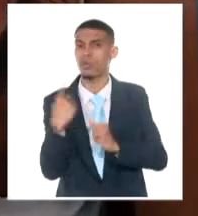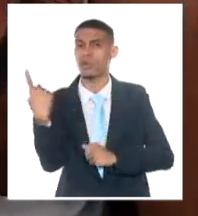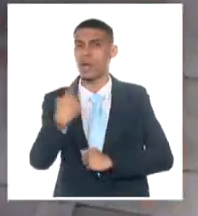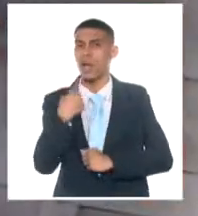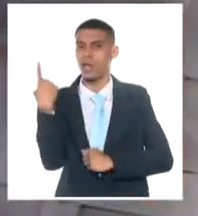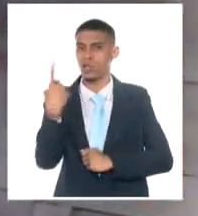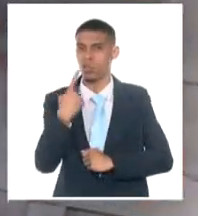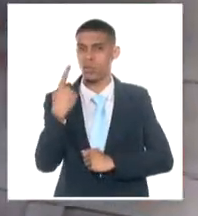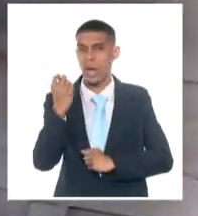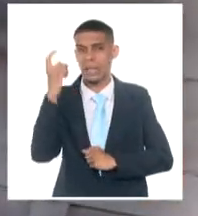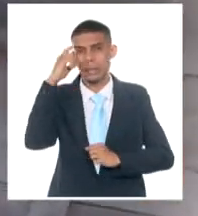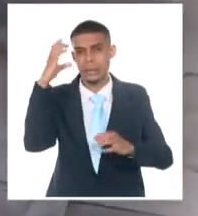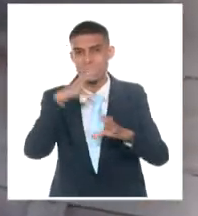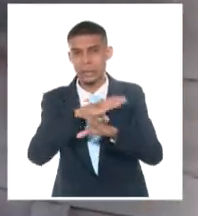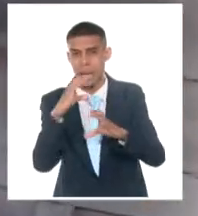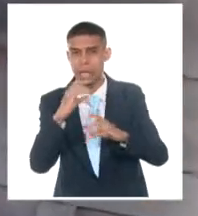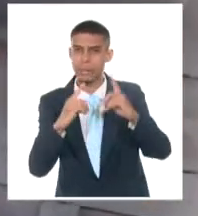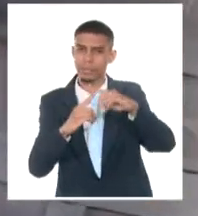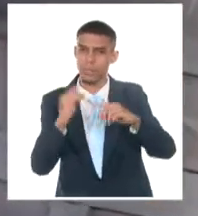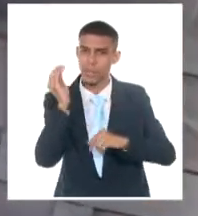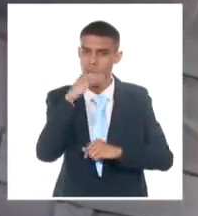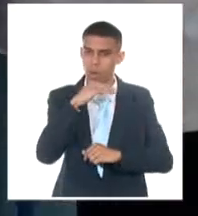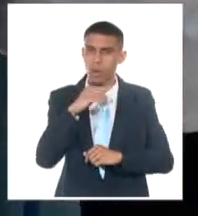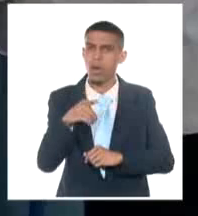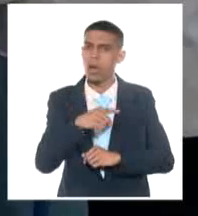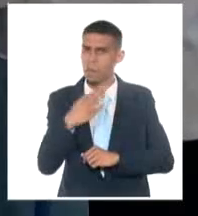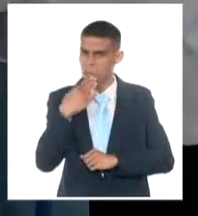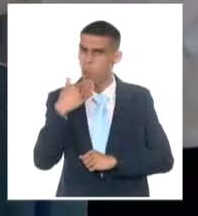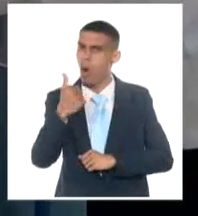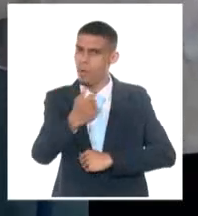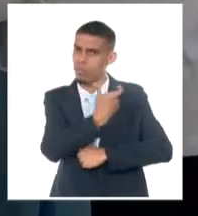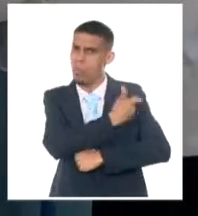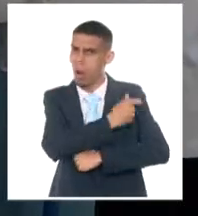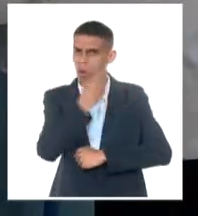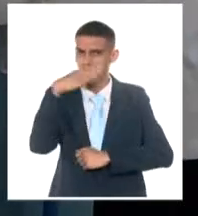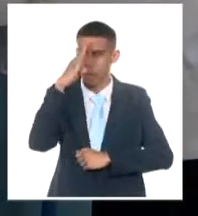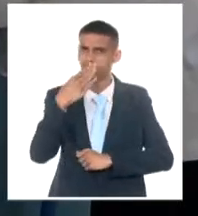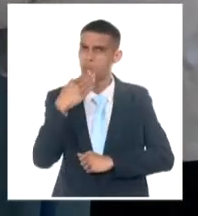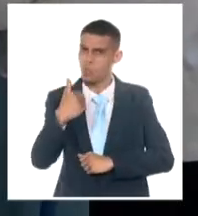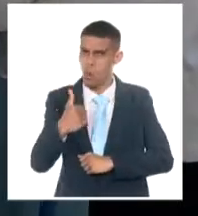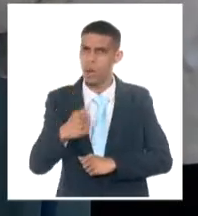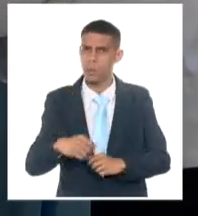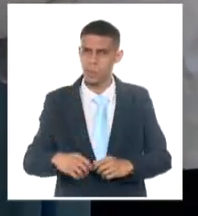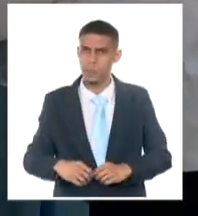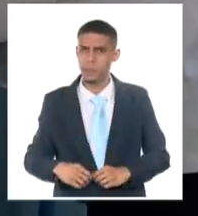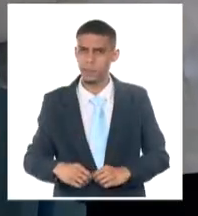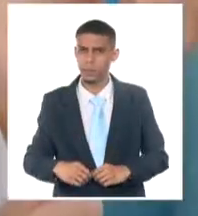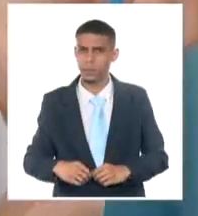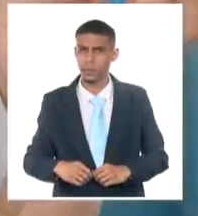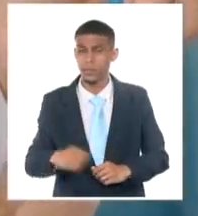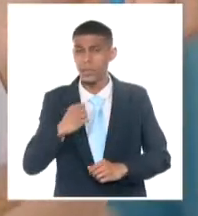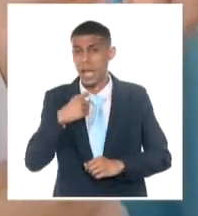Humanidades, Ciencias y Tecnologías una recomendación favorable para la ampliación de la indicación de uso por